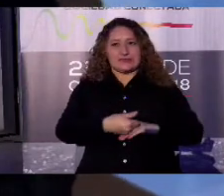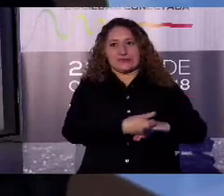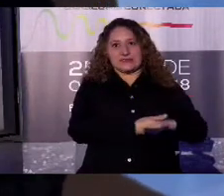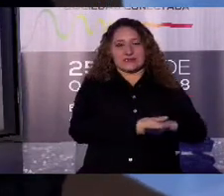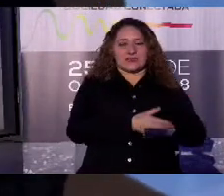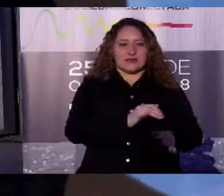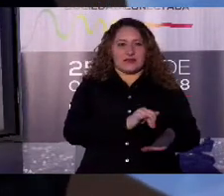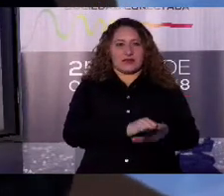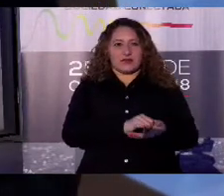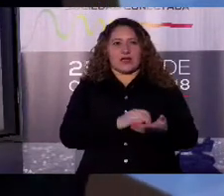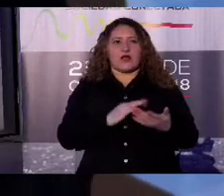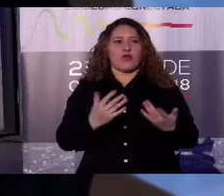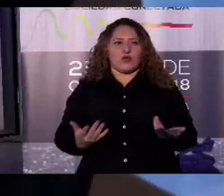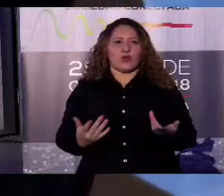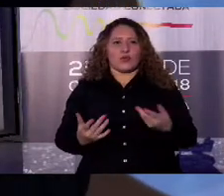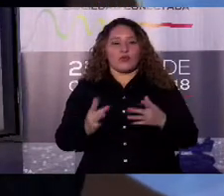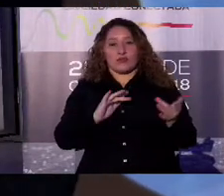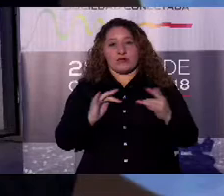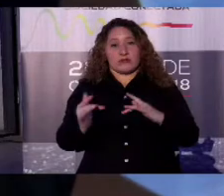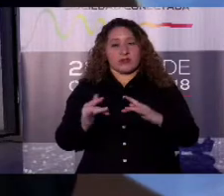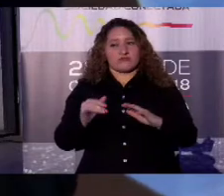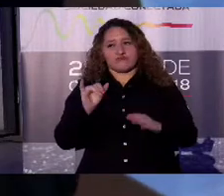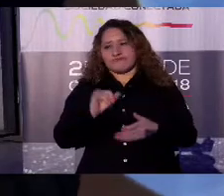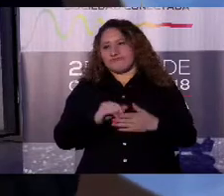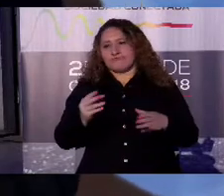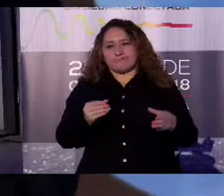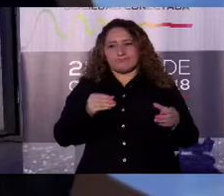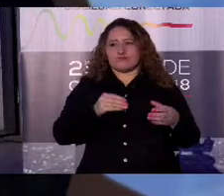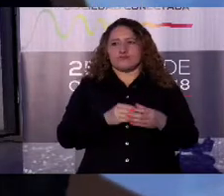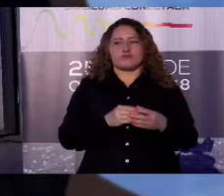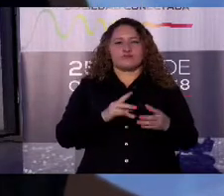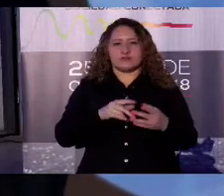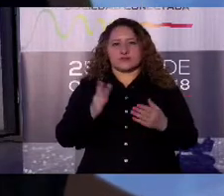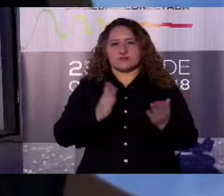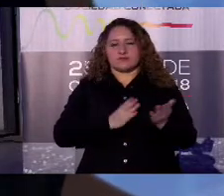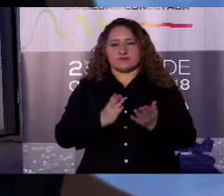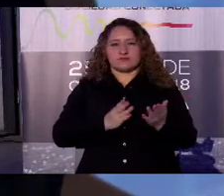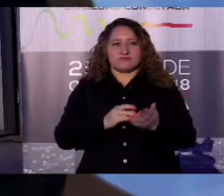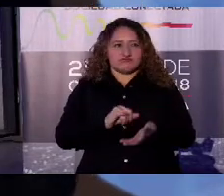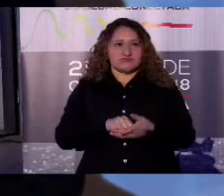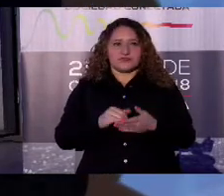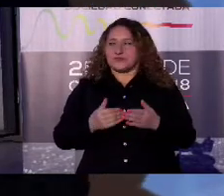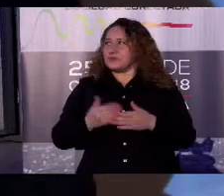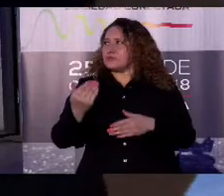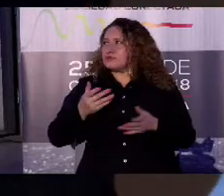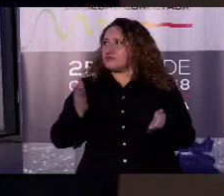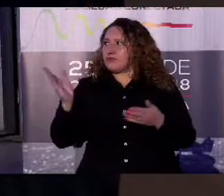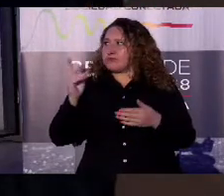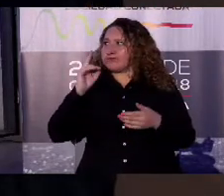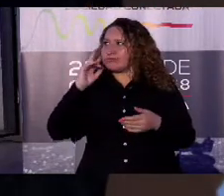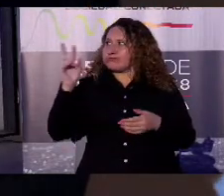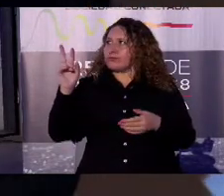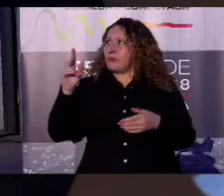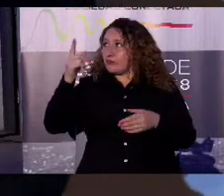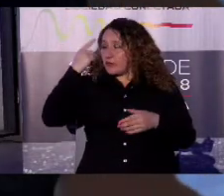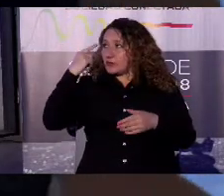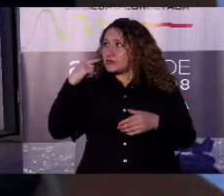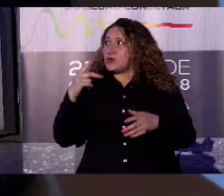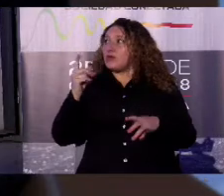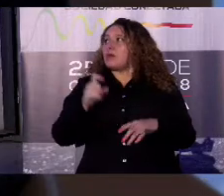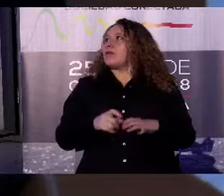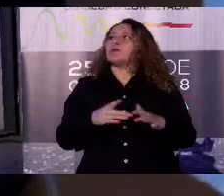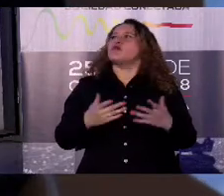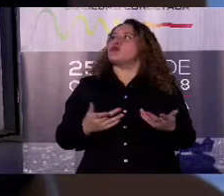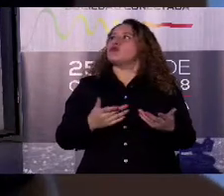servicios, la red se tendrá que adaptar al servicio, ¿no? Es ahí donde empieza y decimos la parte de automatización. Y ahí empezamos a hablar un poco